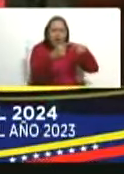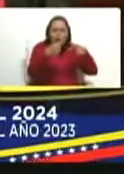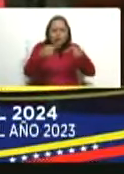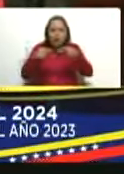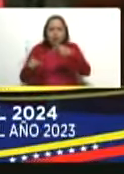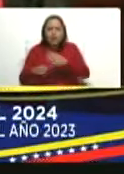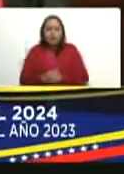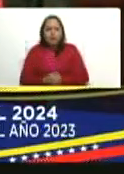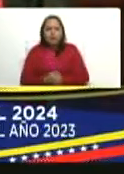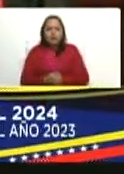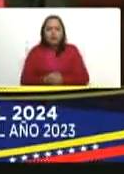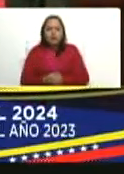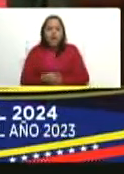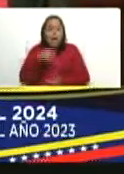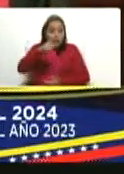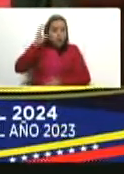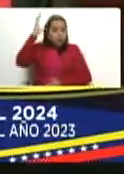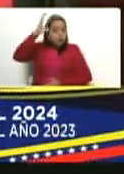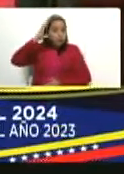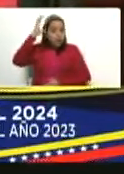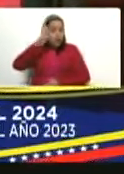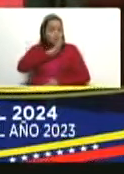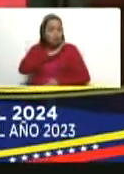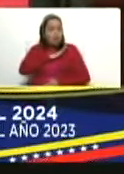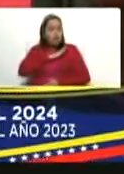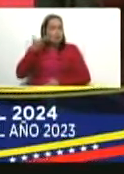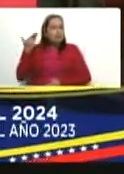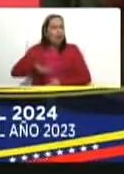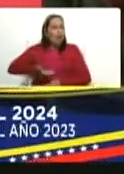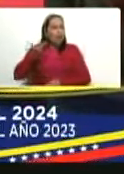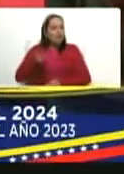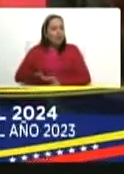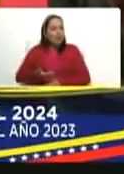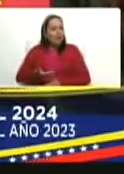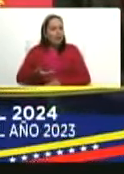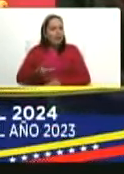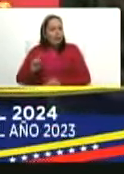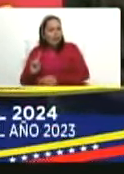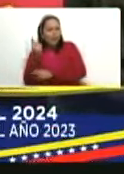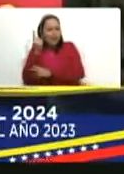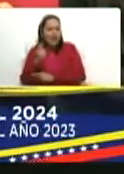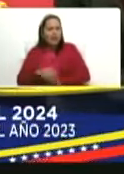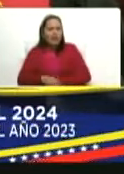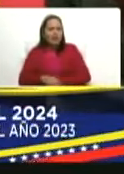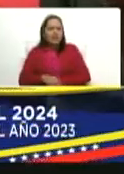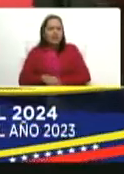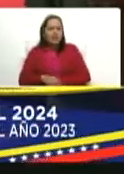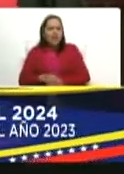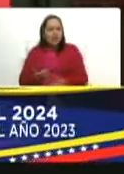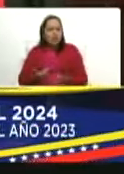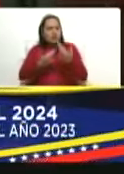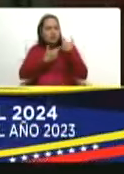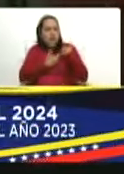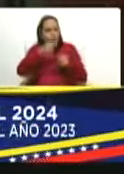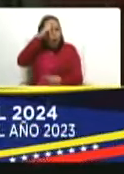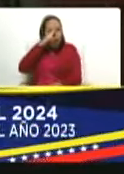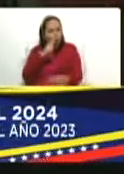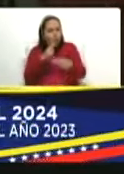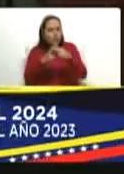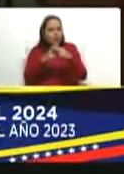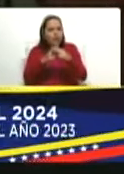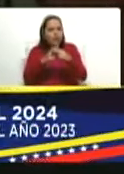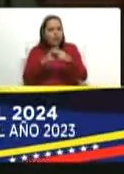Pero junto a estas cualidades son imprescindibles atributos como la integridad, la honestidad,